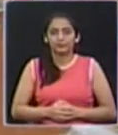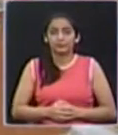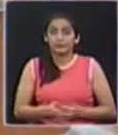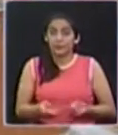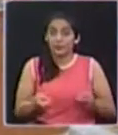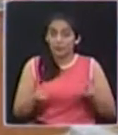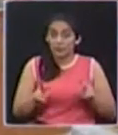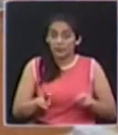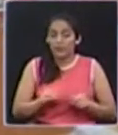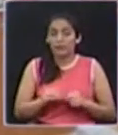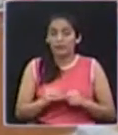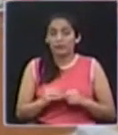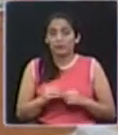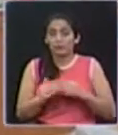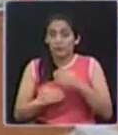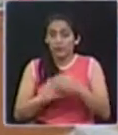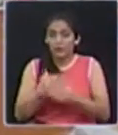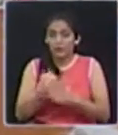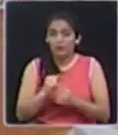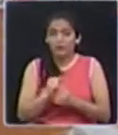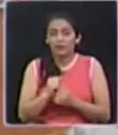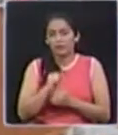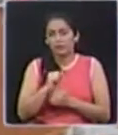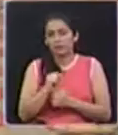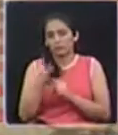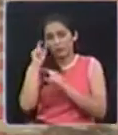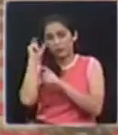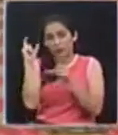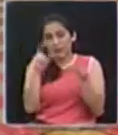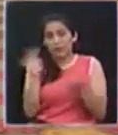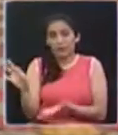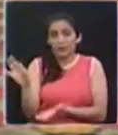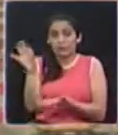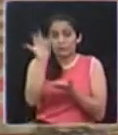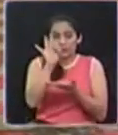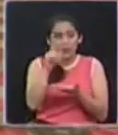encuentro con representantes de la Fiscalía para analizar acciones